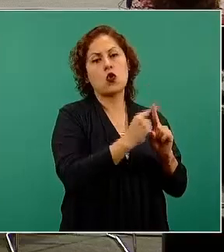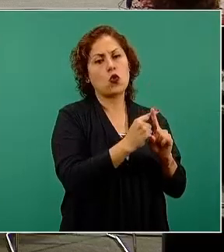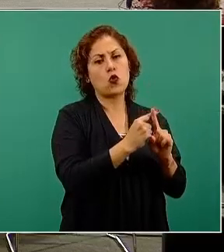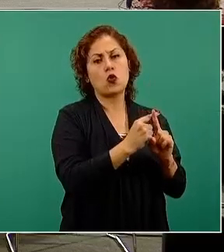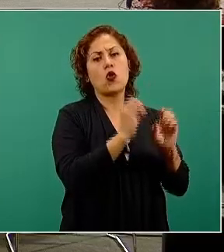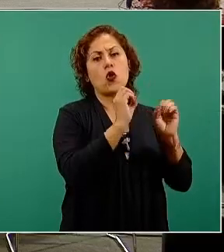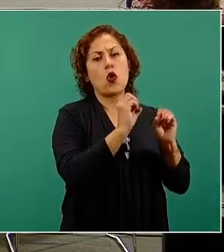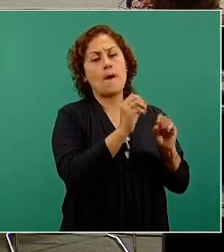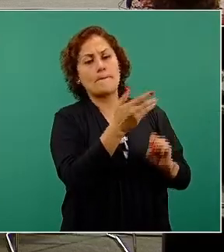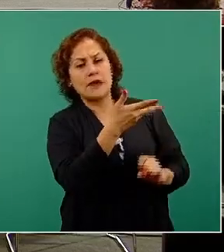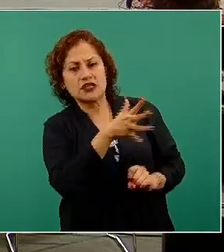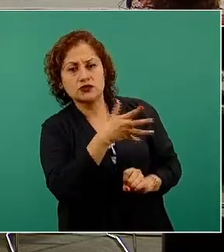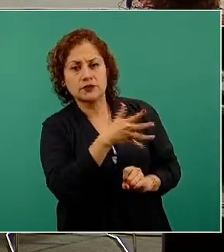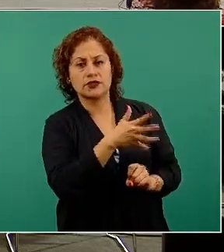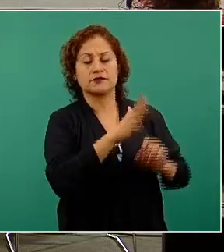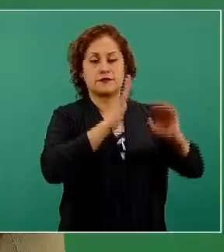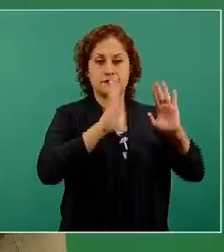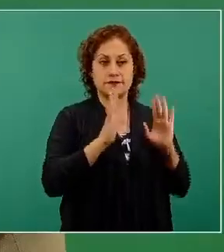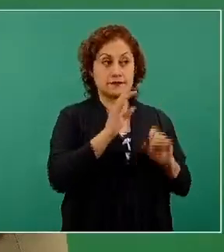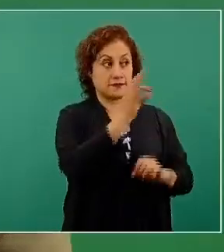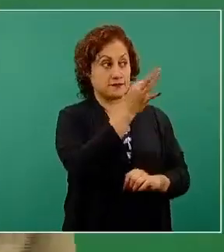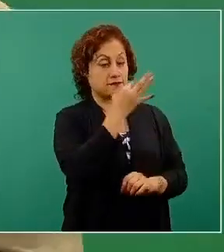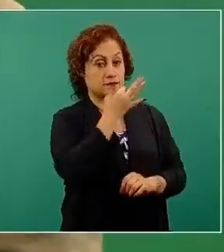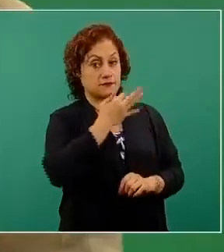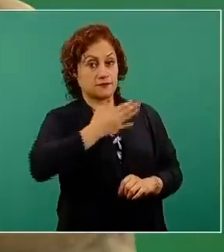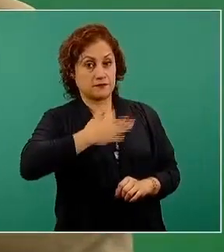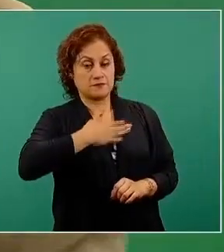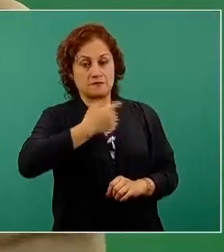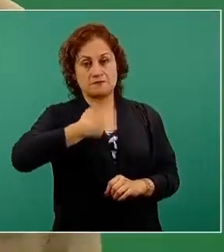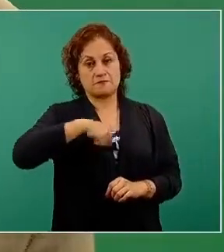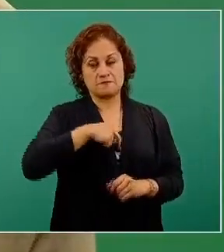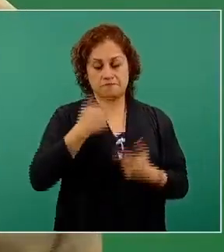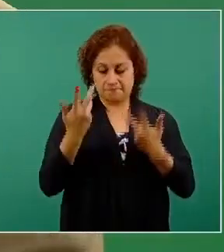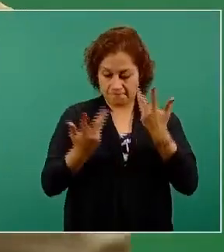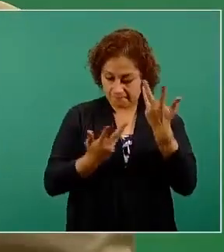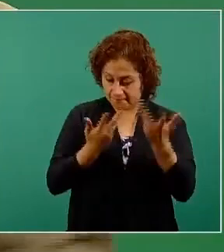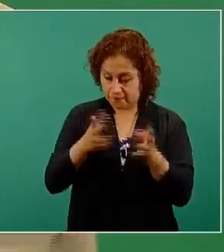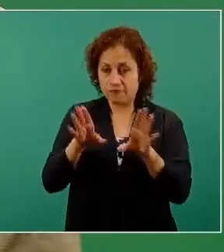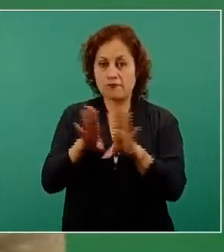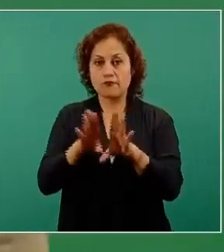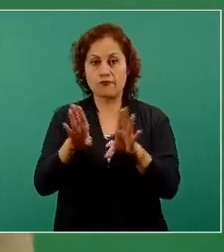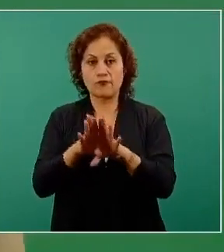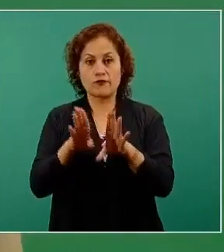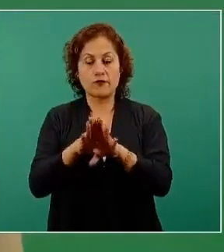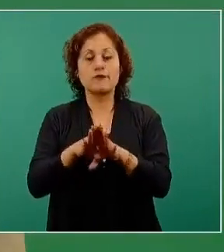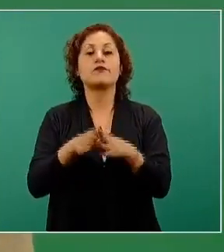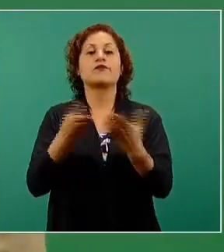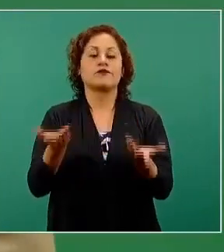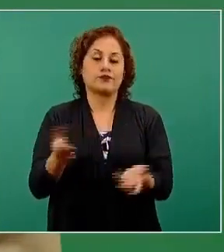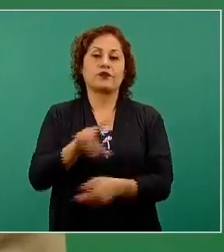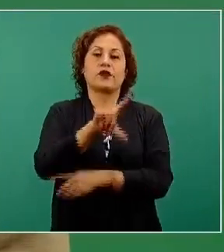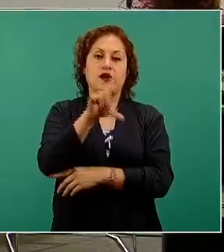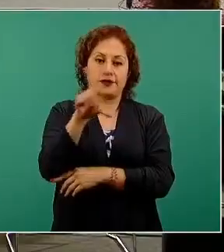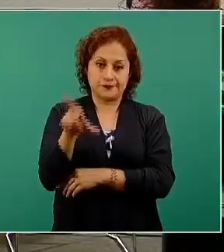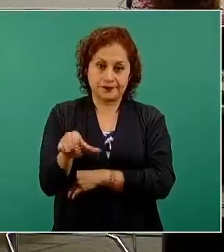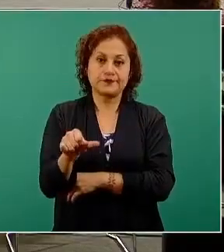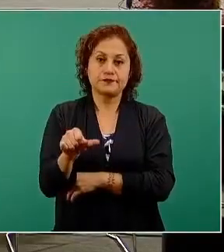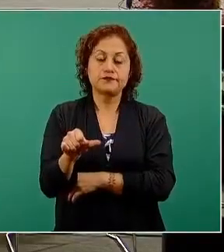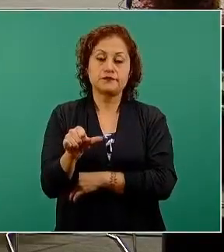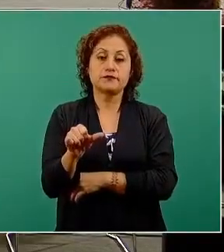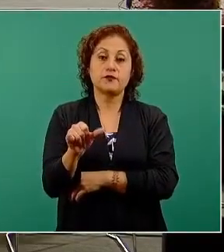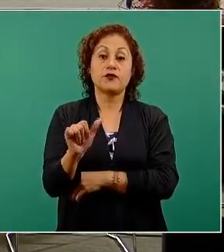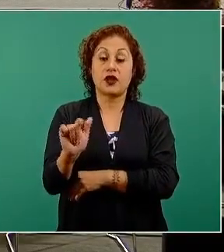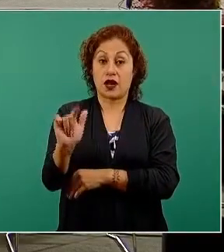promedio. Pero pues con esa información era muy difícil saber el proyecto. Entonces durante el día desde el